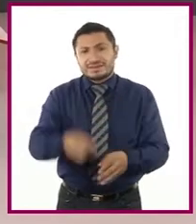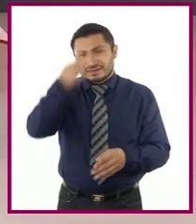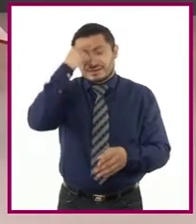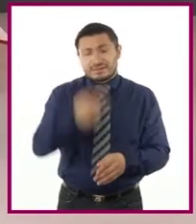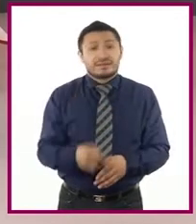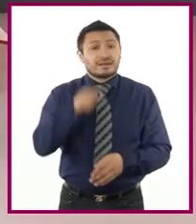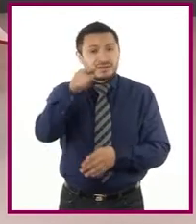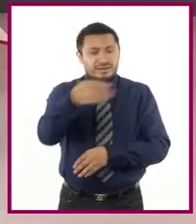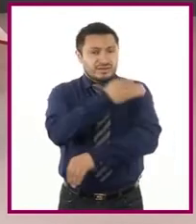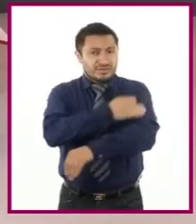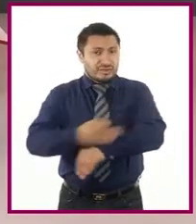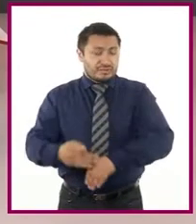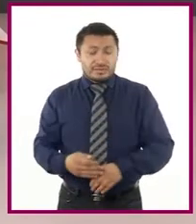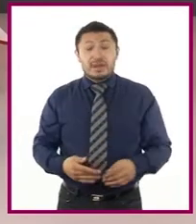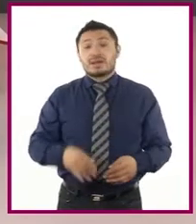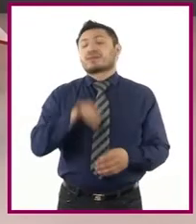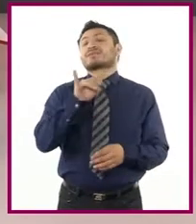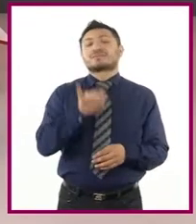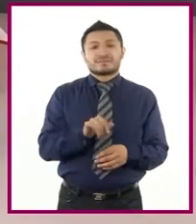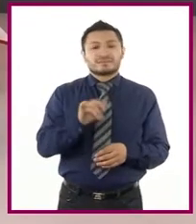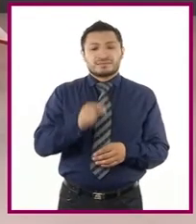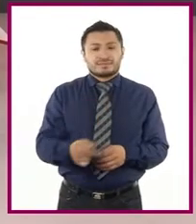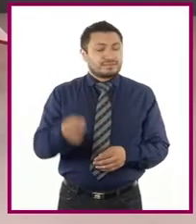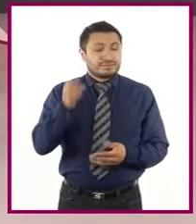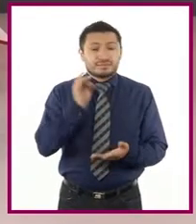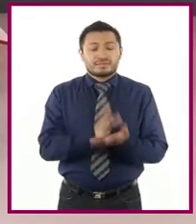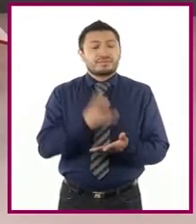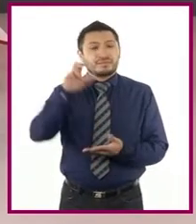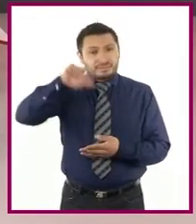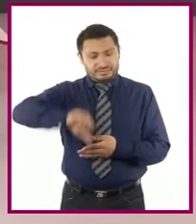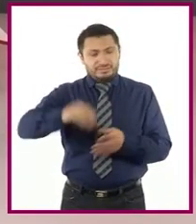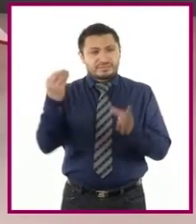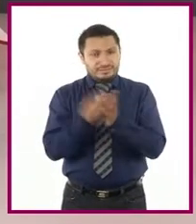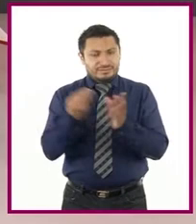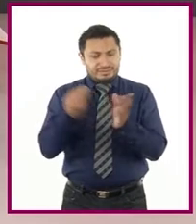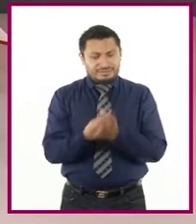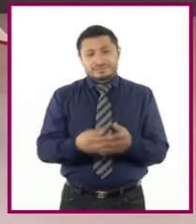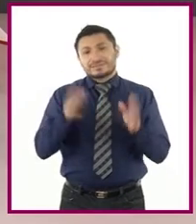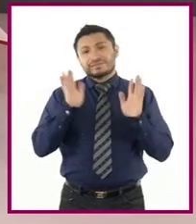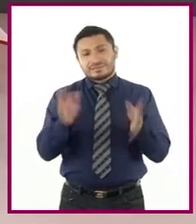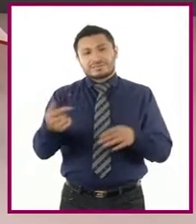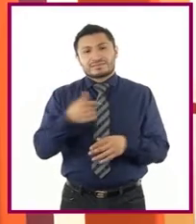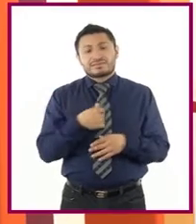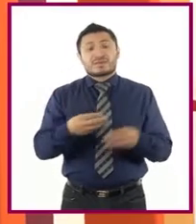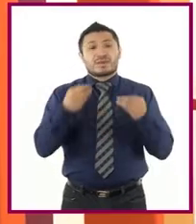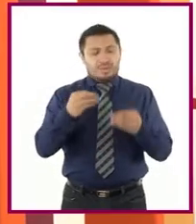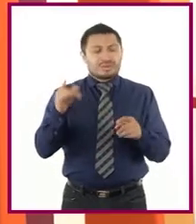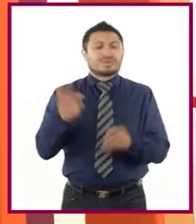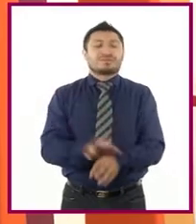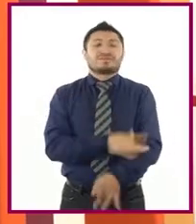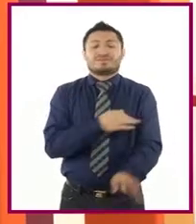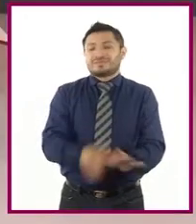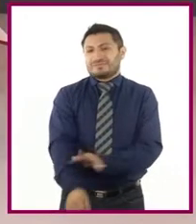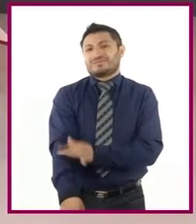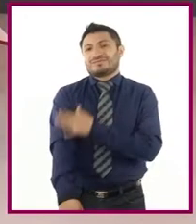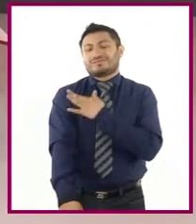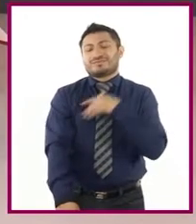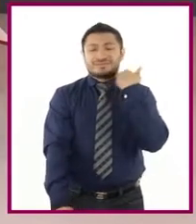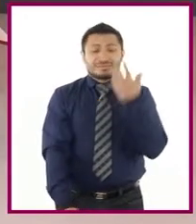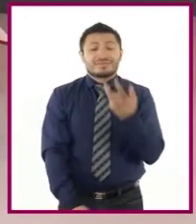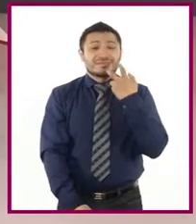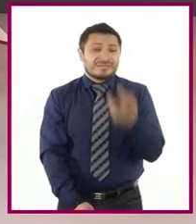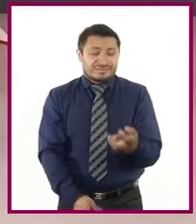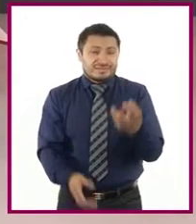familia. Exacto. Solo que con estas sesiones que hemos tenido, estoy muy motivada y quiero que con este